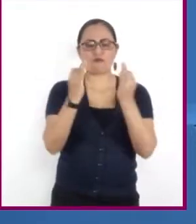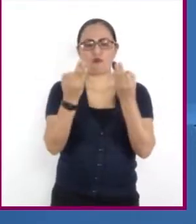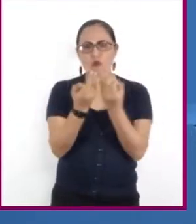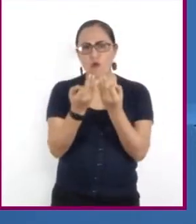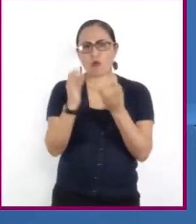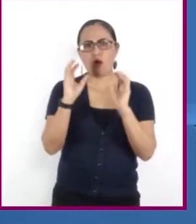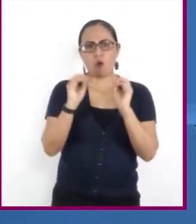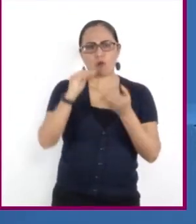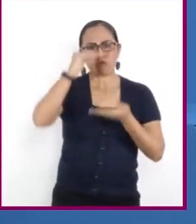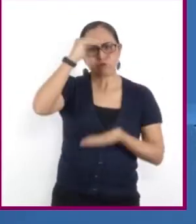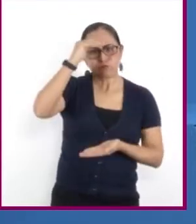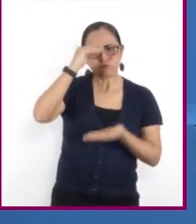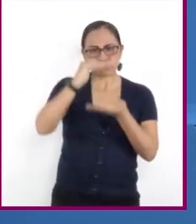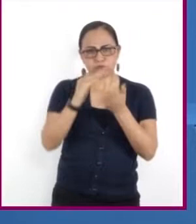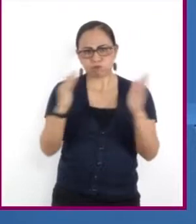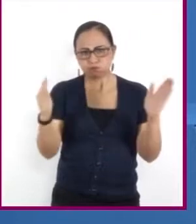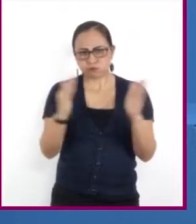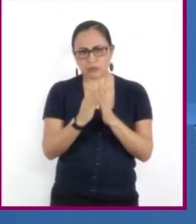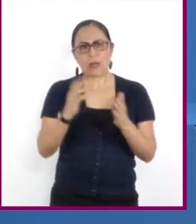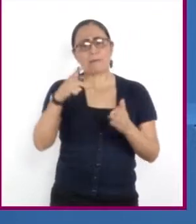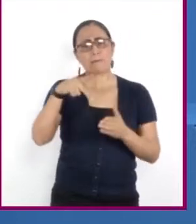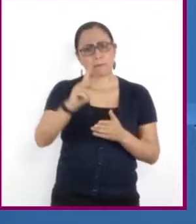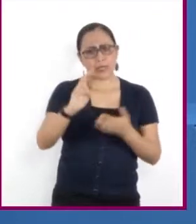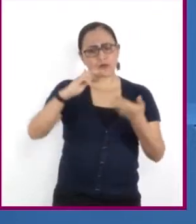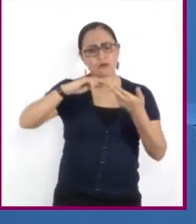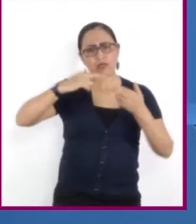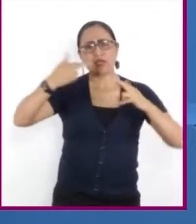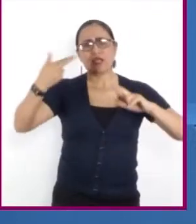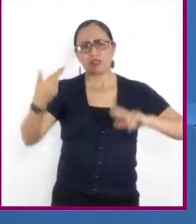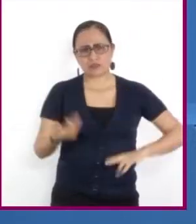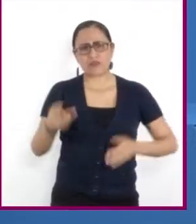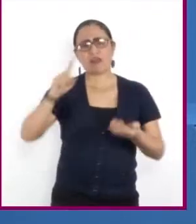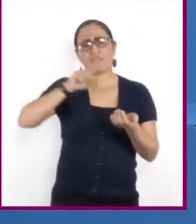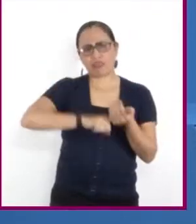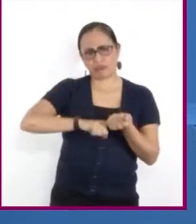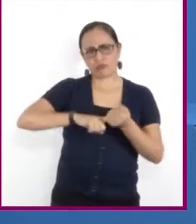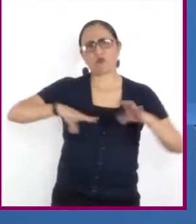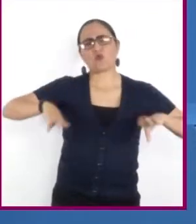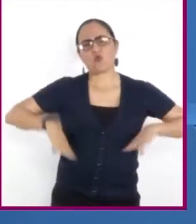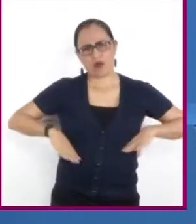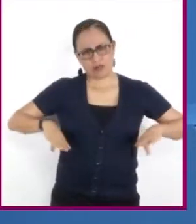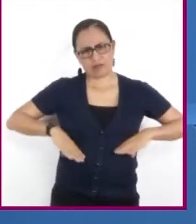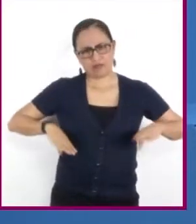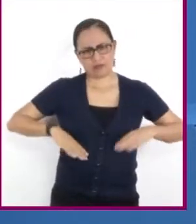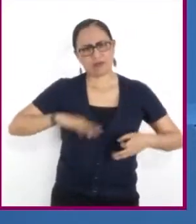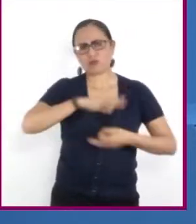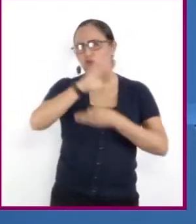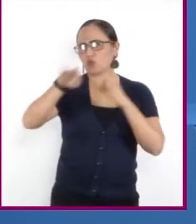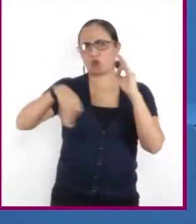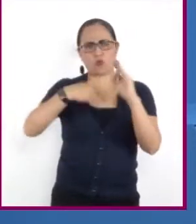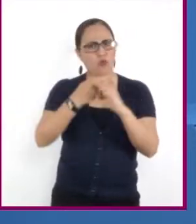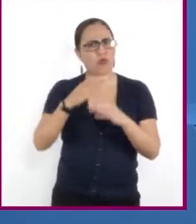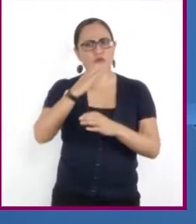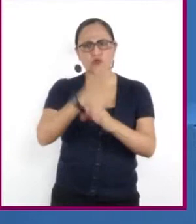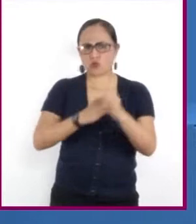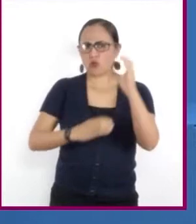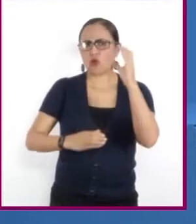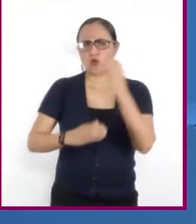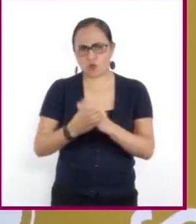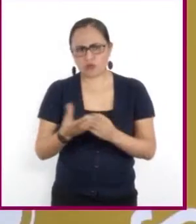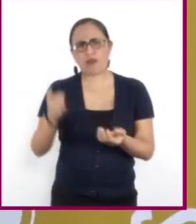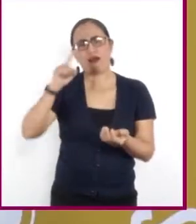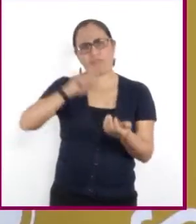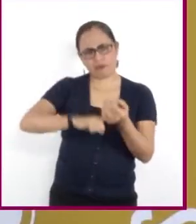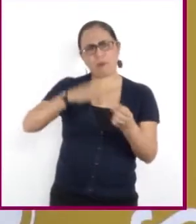tamaño. Si los relacionas basándonos en su constitución, podemos decir que todos los objetos están constituidos de